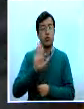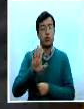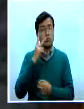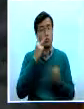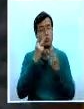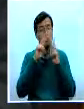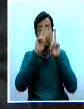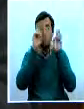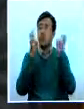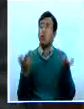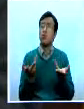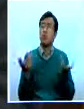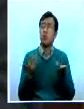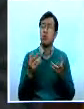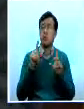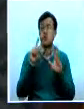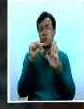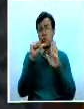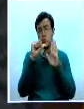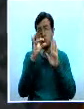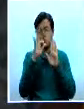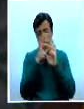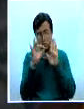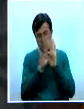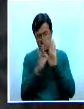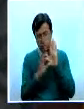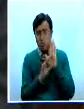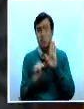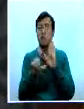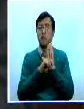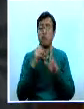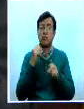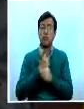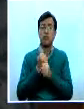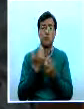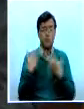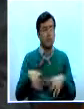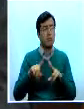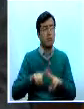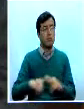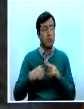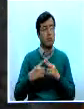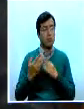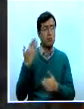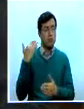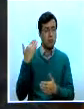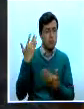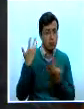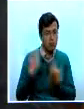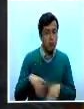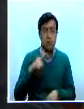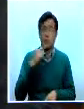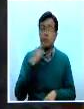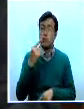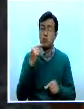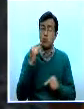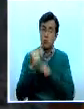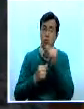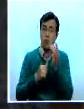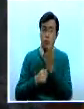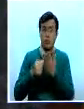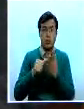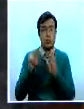respecto de algunos acápites de la ley de justicia laboral que está en plena vigencia nos ha referido que poco a poco el ministerio está sacando pues